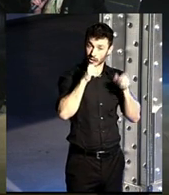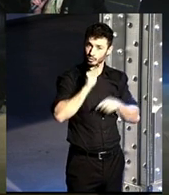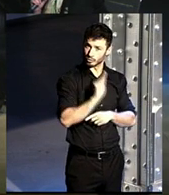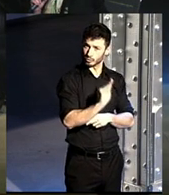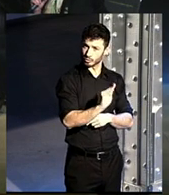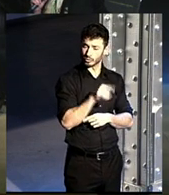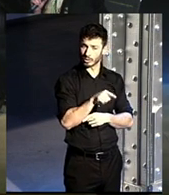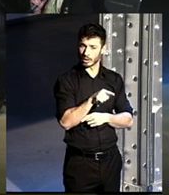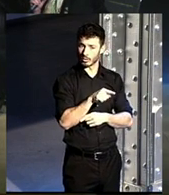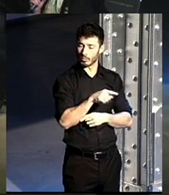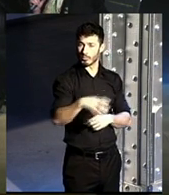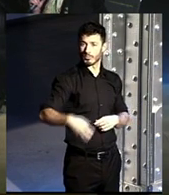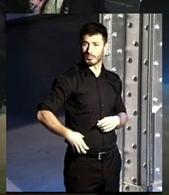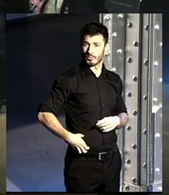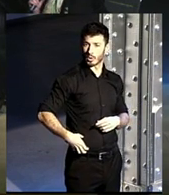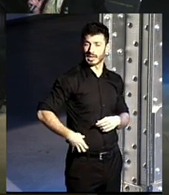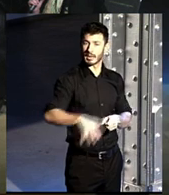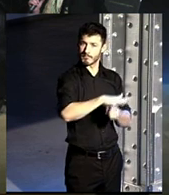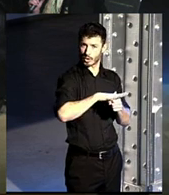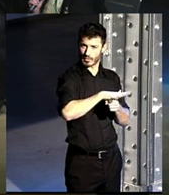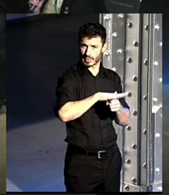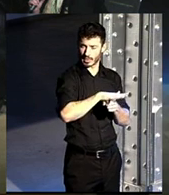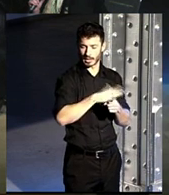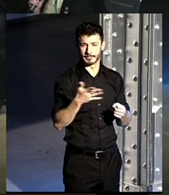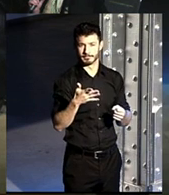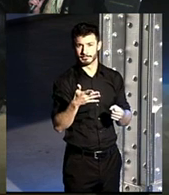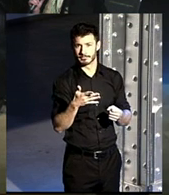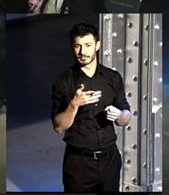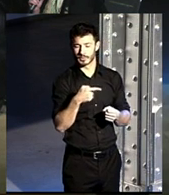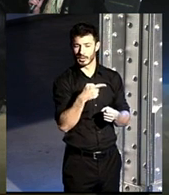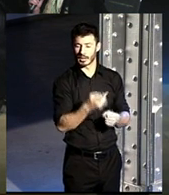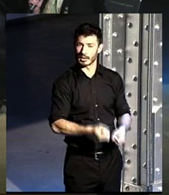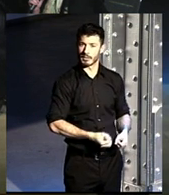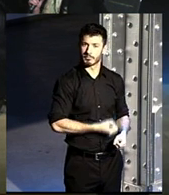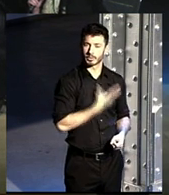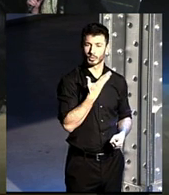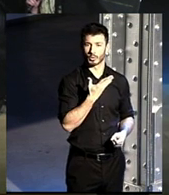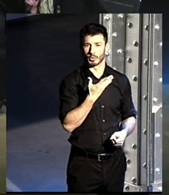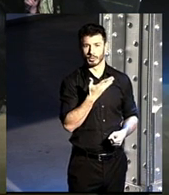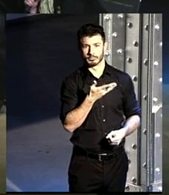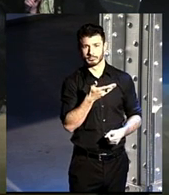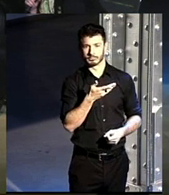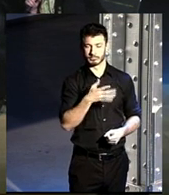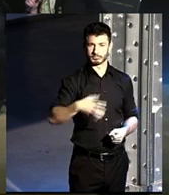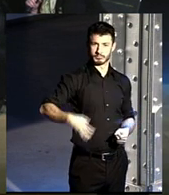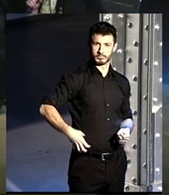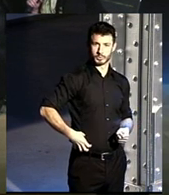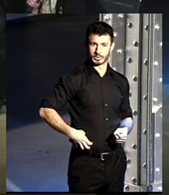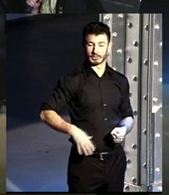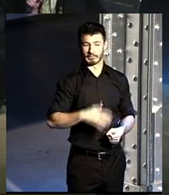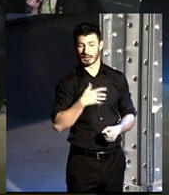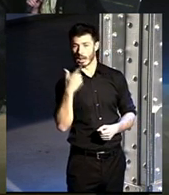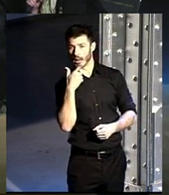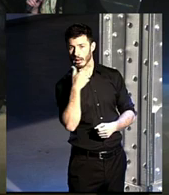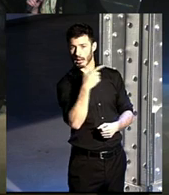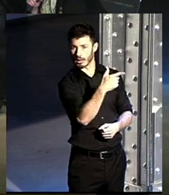hombre, era un burgués de provincias y también con ese espíritu muy decimonónico de ir lejos, pero acompañado de tu